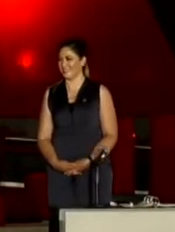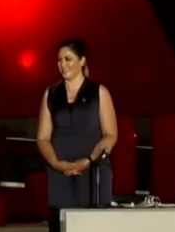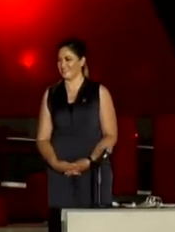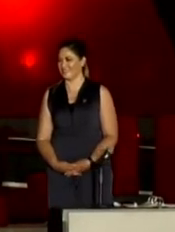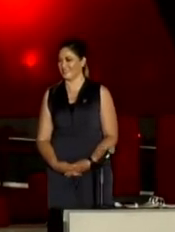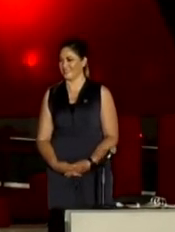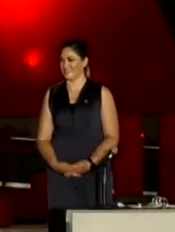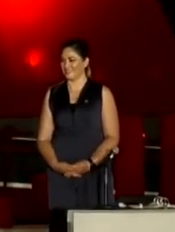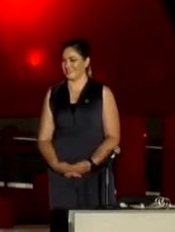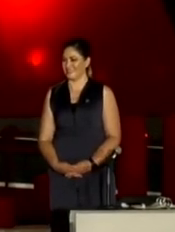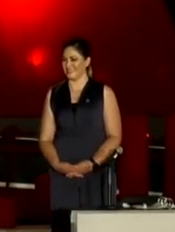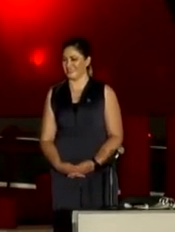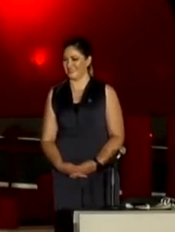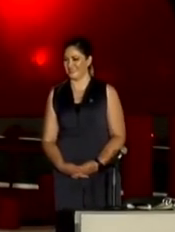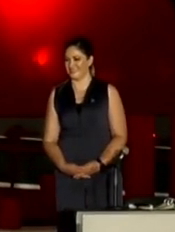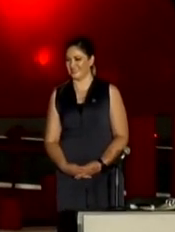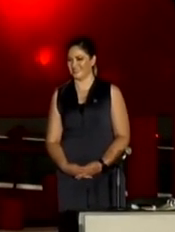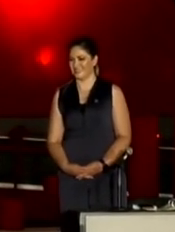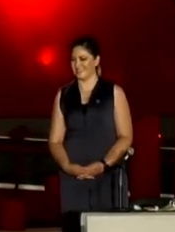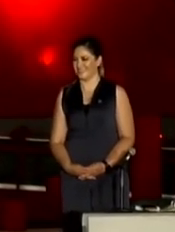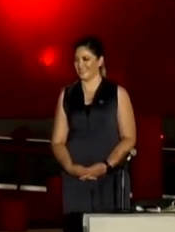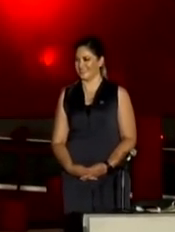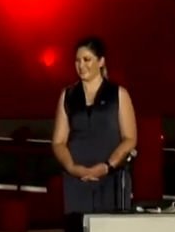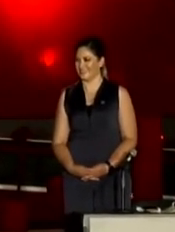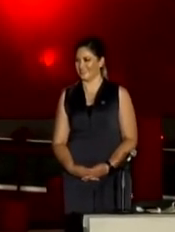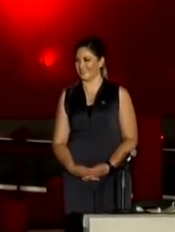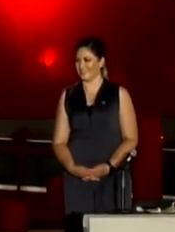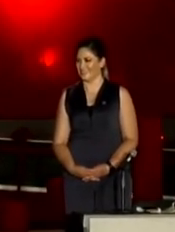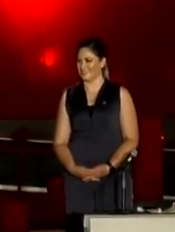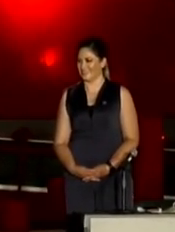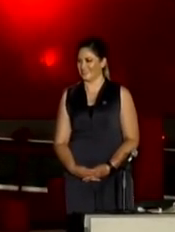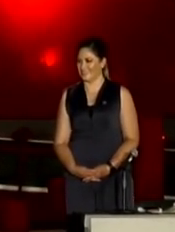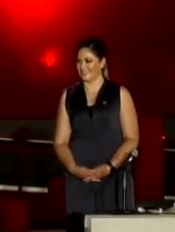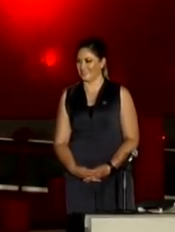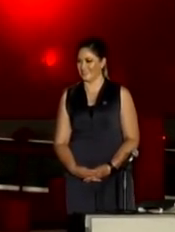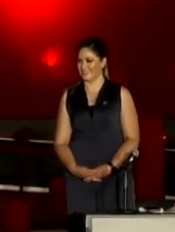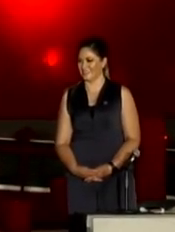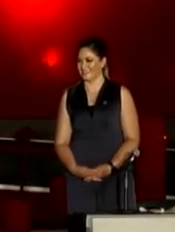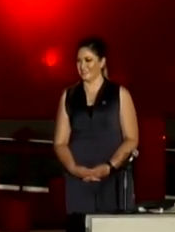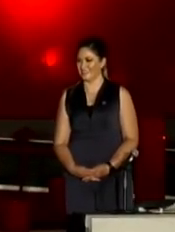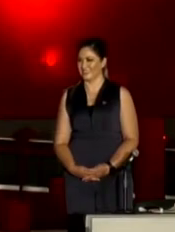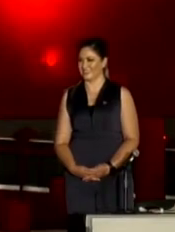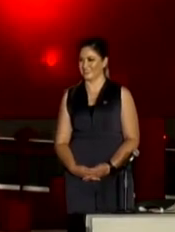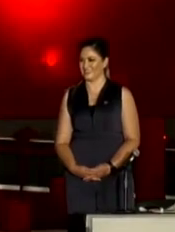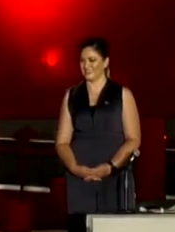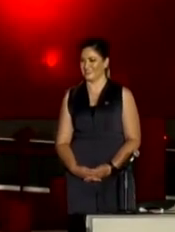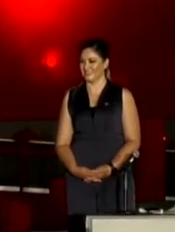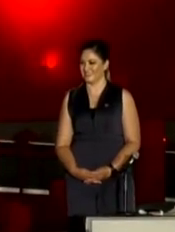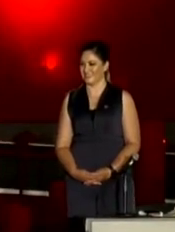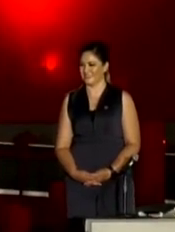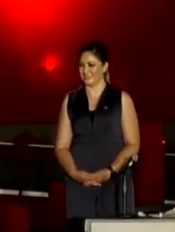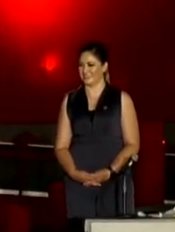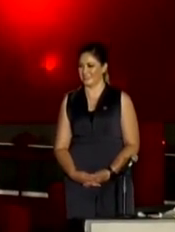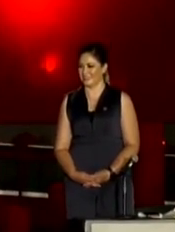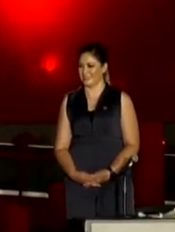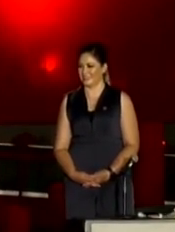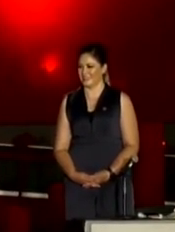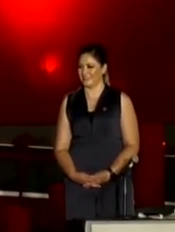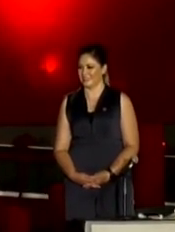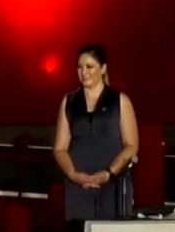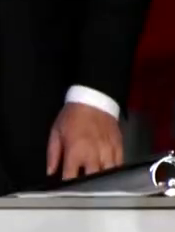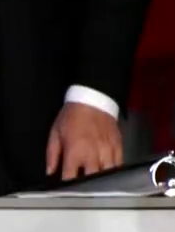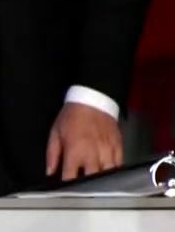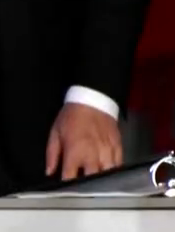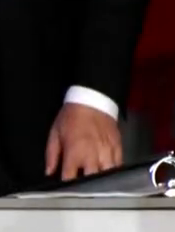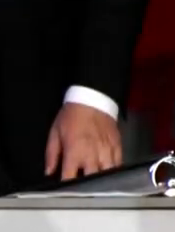Muchas gracias. Te veía entre la luz y no sabía si era. A los miembros del gabinete, gracias. Por favor. Gracias. Gracias, nos vemos